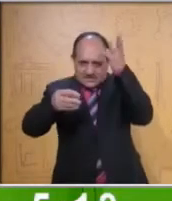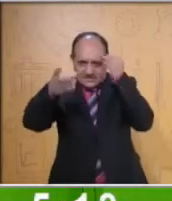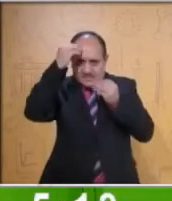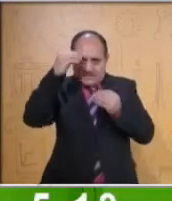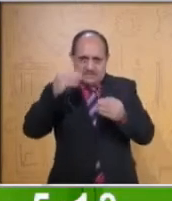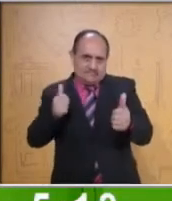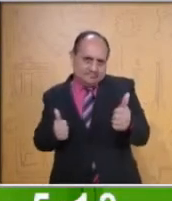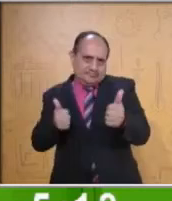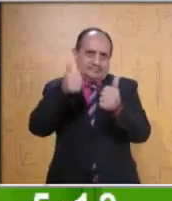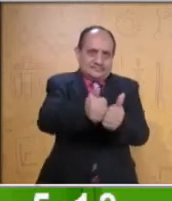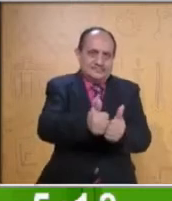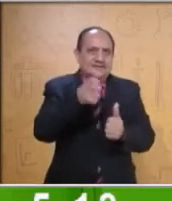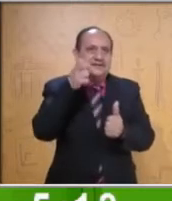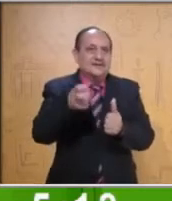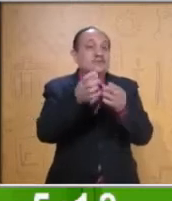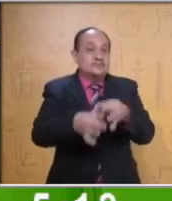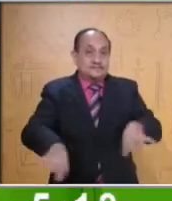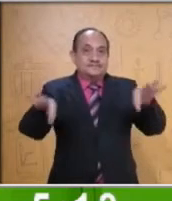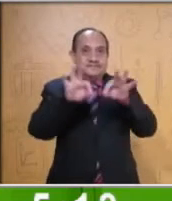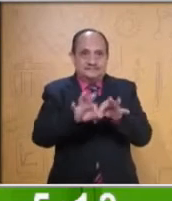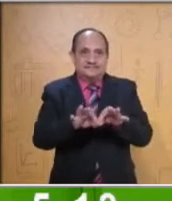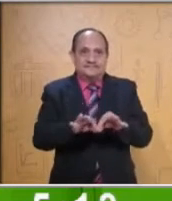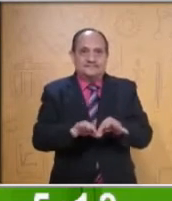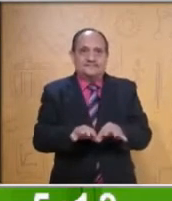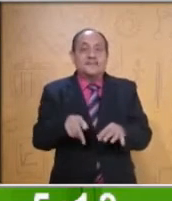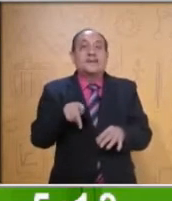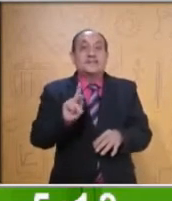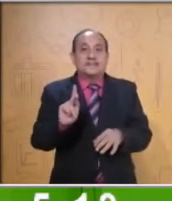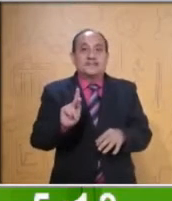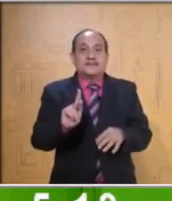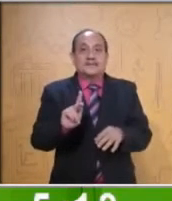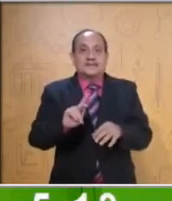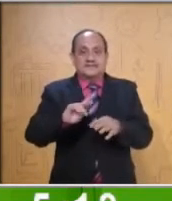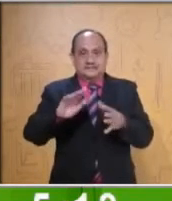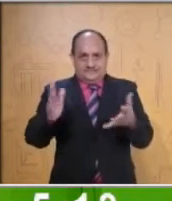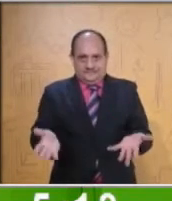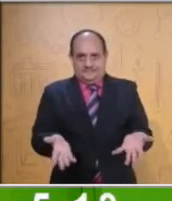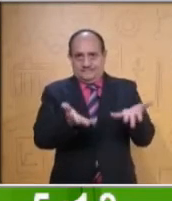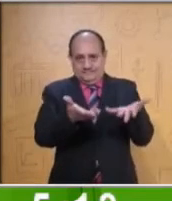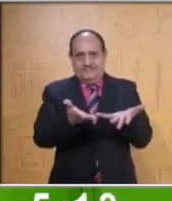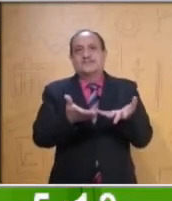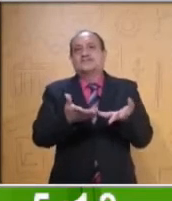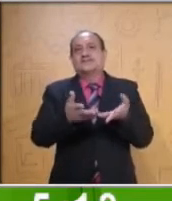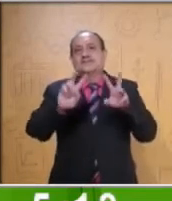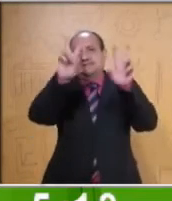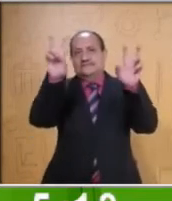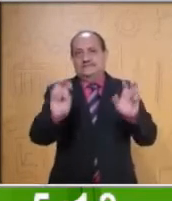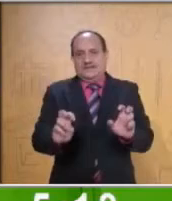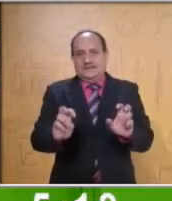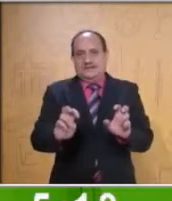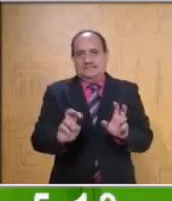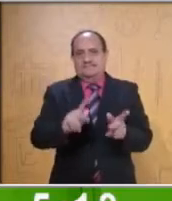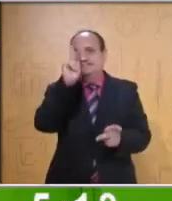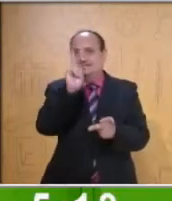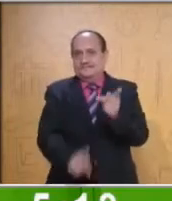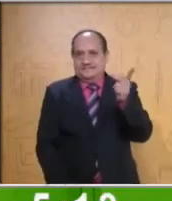correcta. Esto es muy importante, pero vamos a introducirnos al tema después del primer corte.